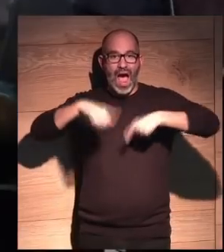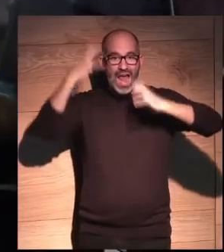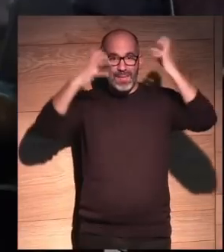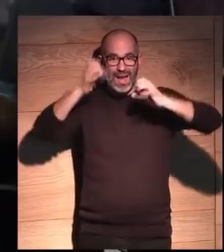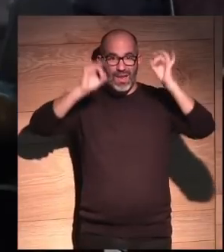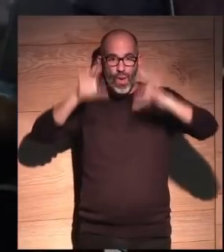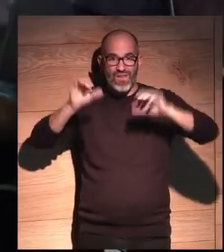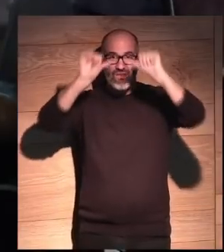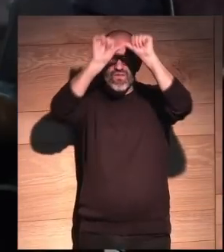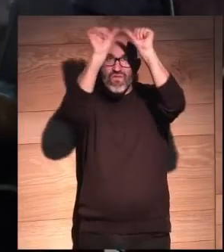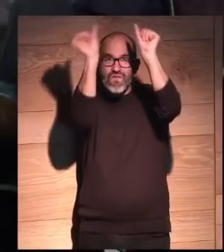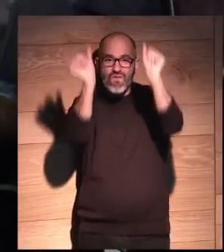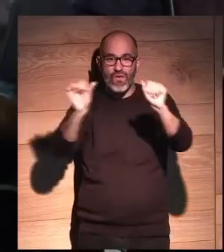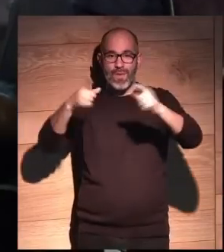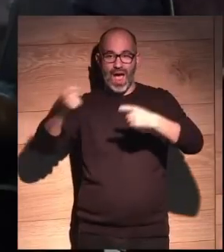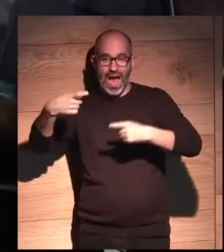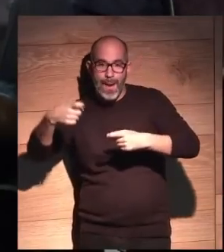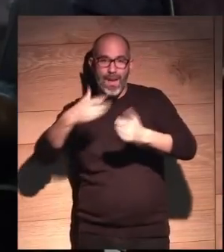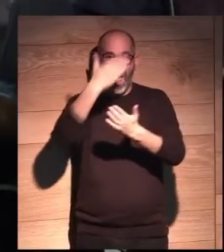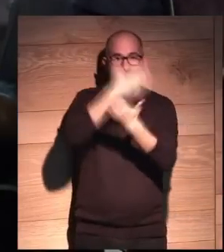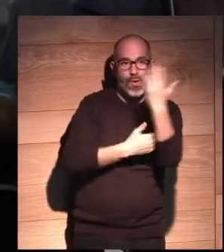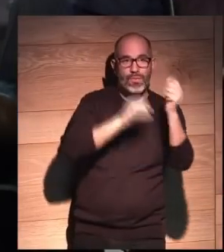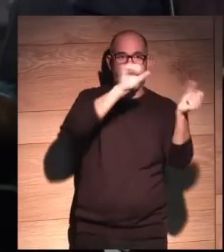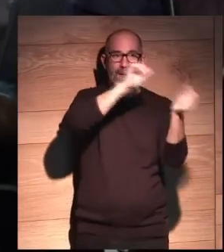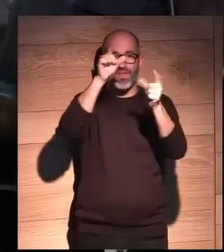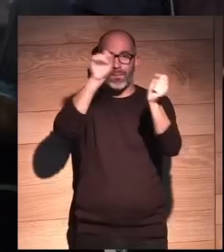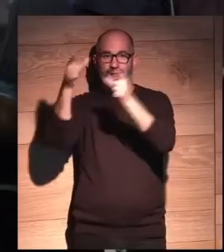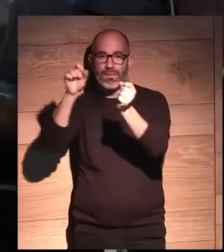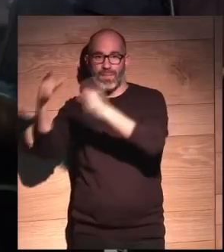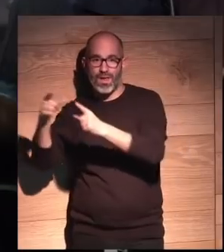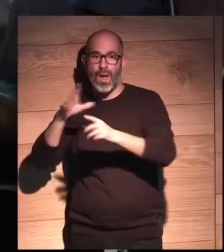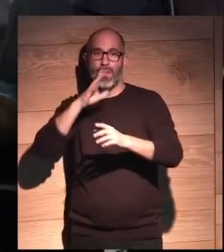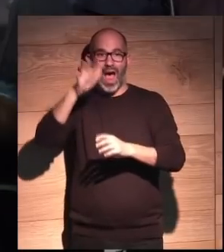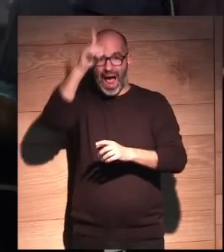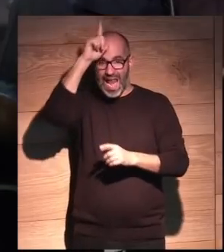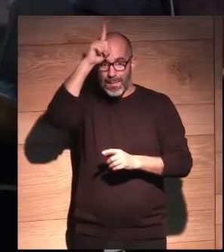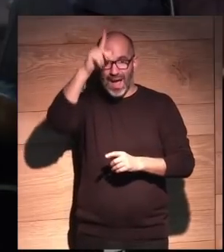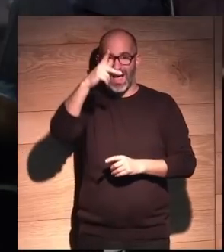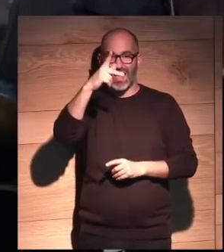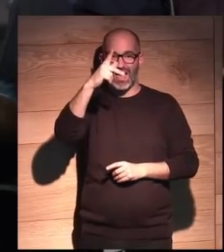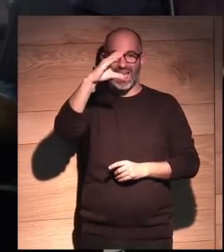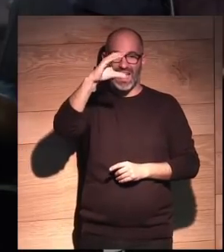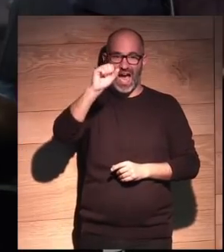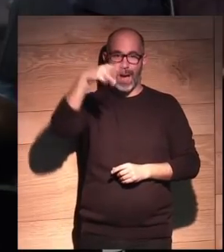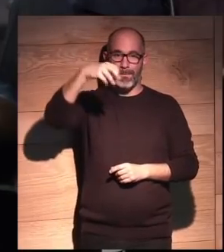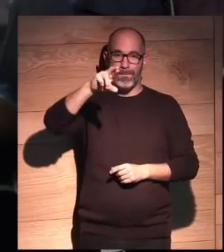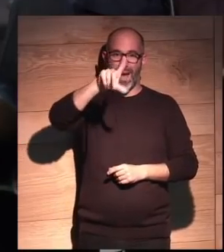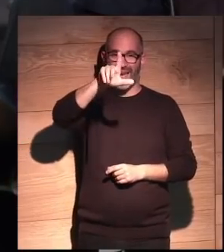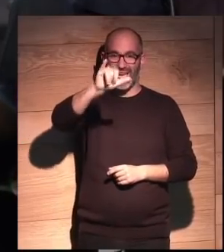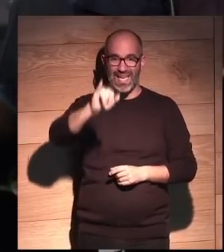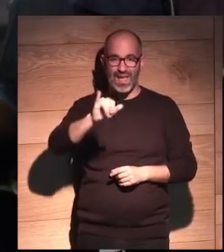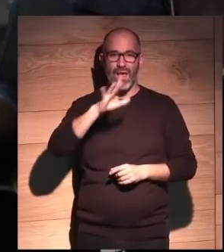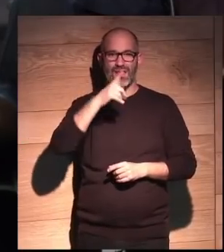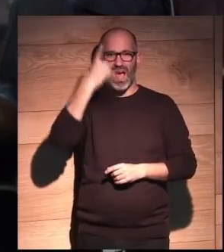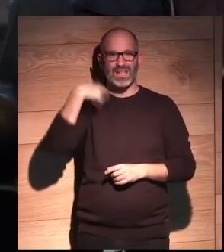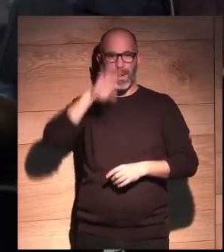gamba, ¿no? Tiene esa forma curva y a partir de ahí sale el Kamerling en alemán. Por cierto, el papa